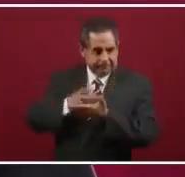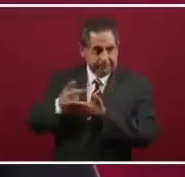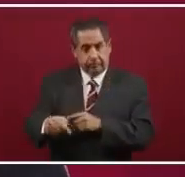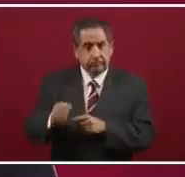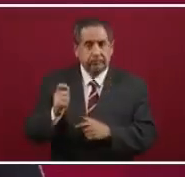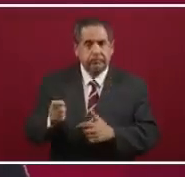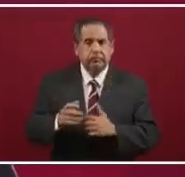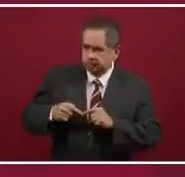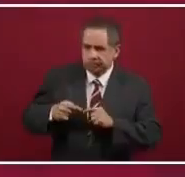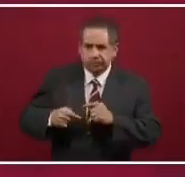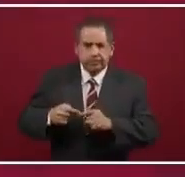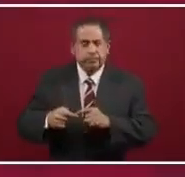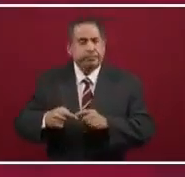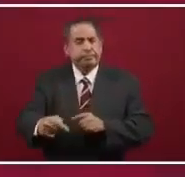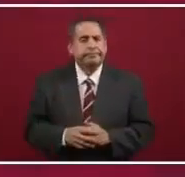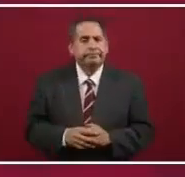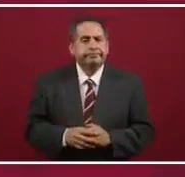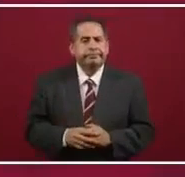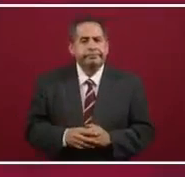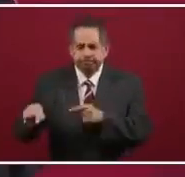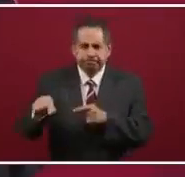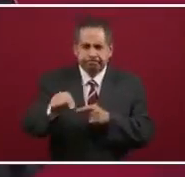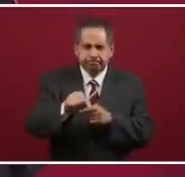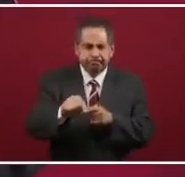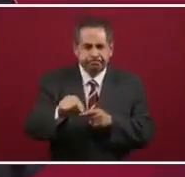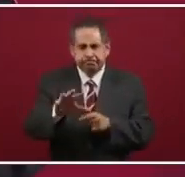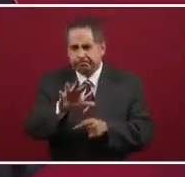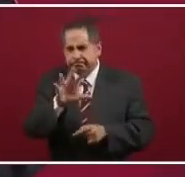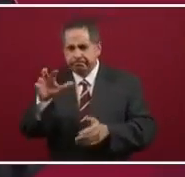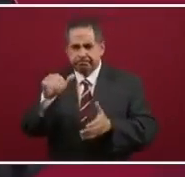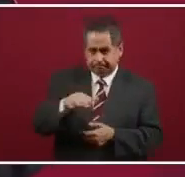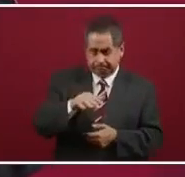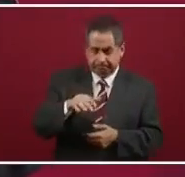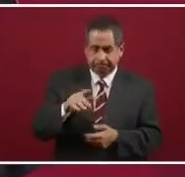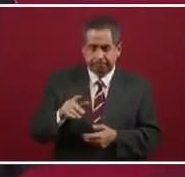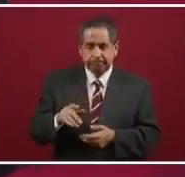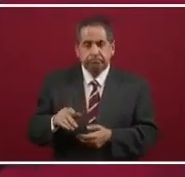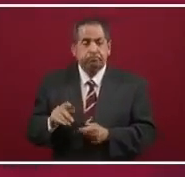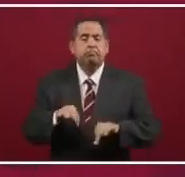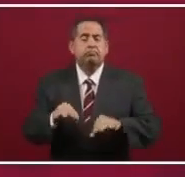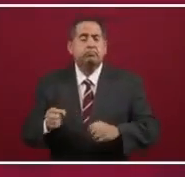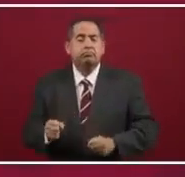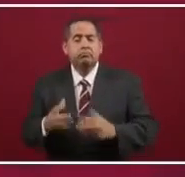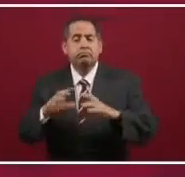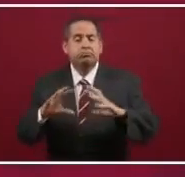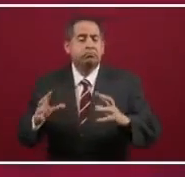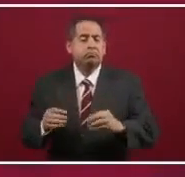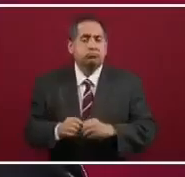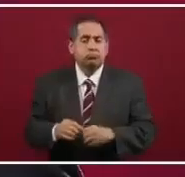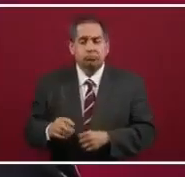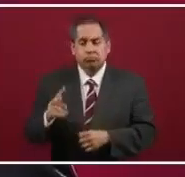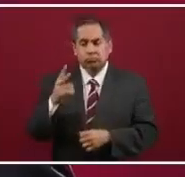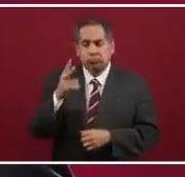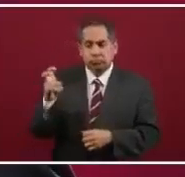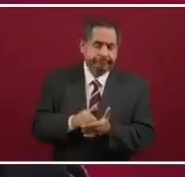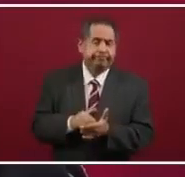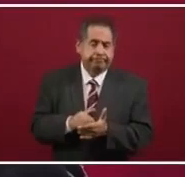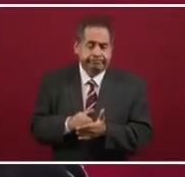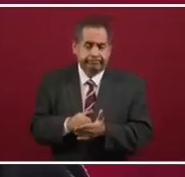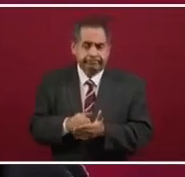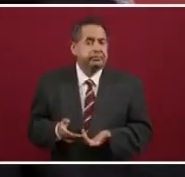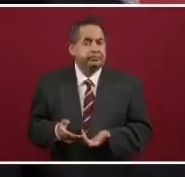este año que estamos sembrando 500,000 hectáreas, se está dando trabajo a